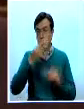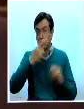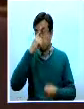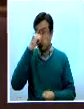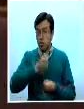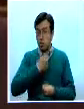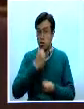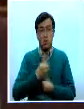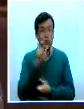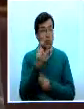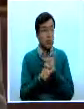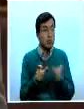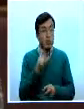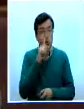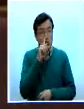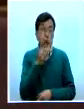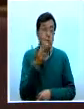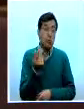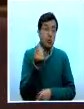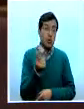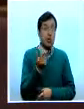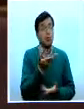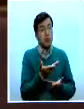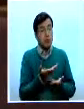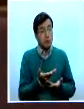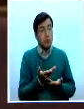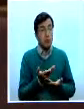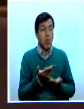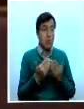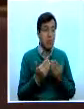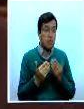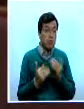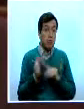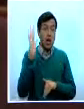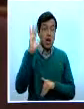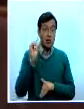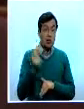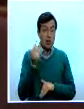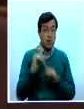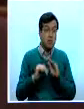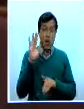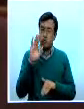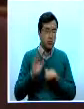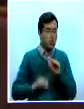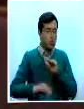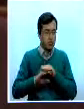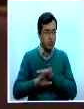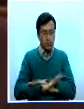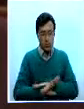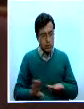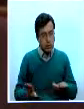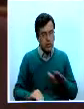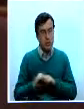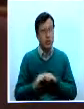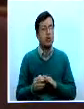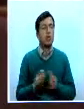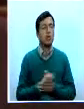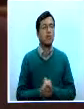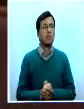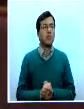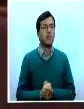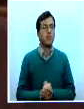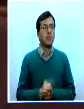aquellos trabajadores que reciben utilidades superiores a ese monto que usted bien ha señalado en este sentido debo seña en